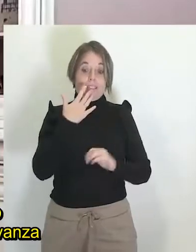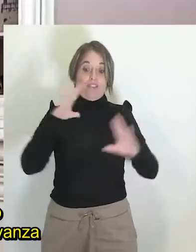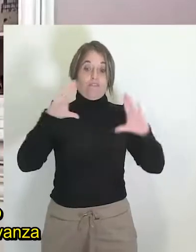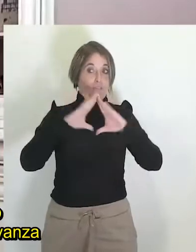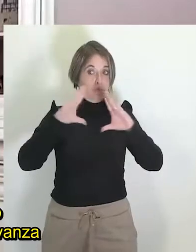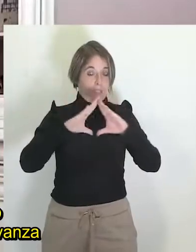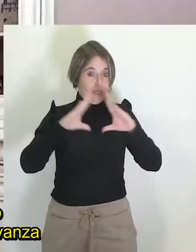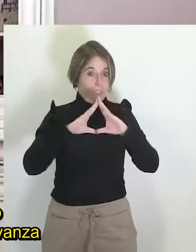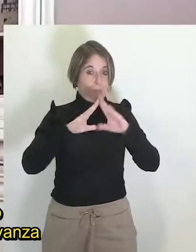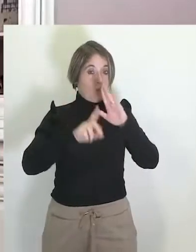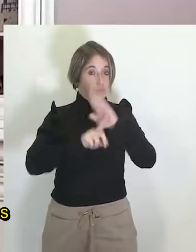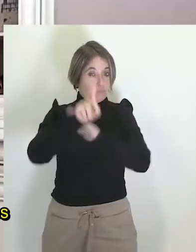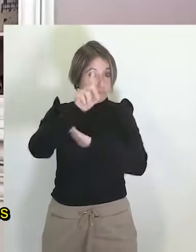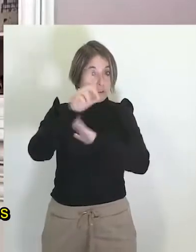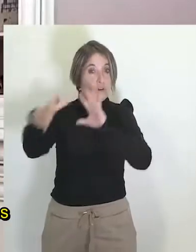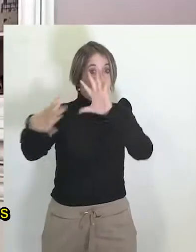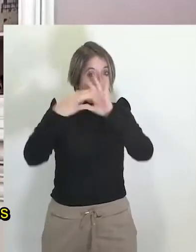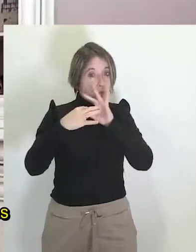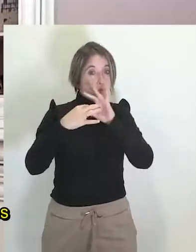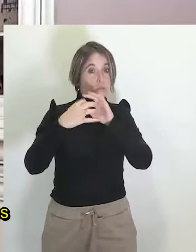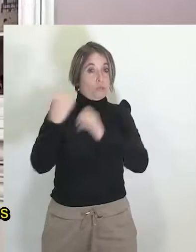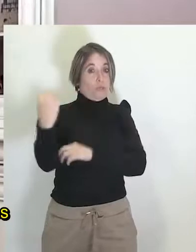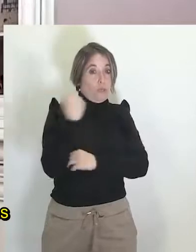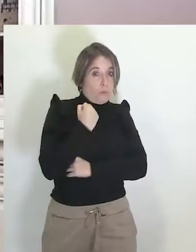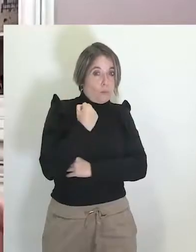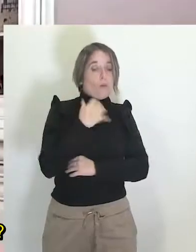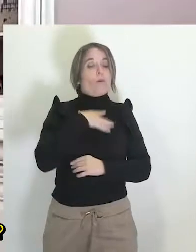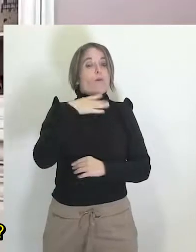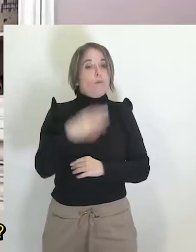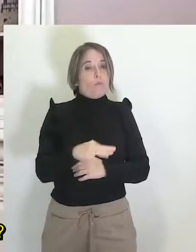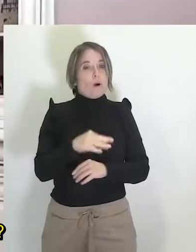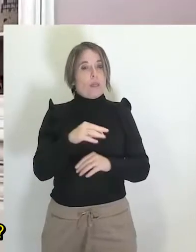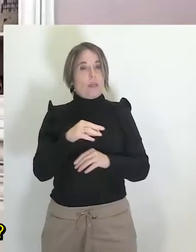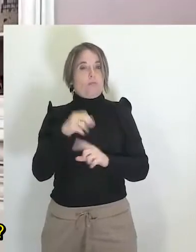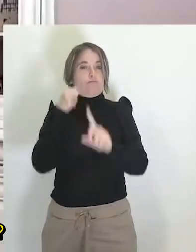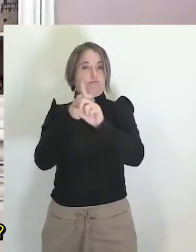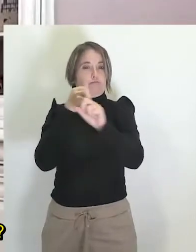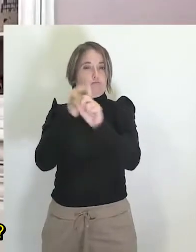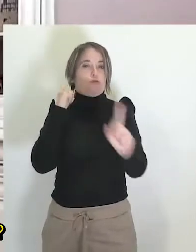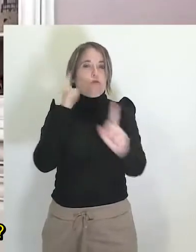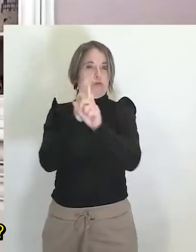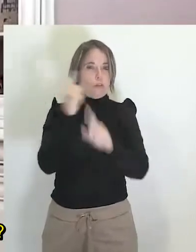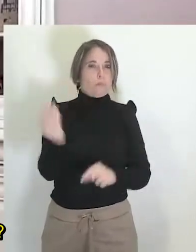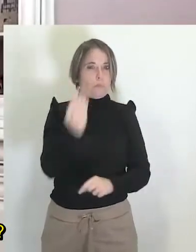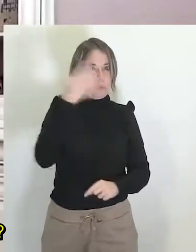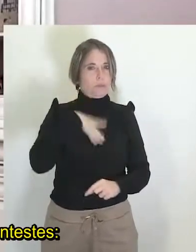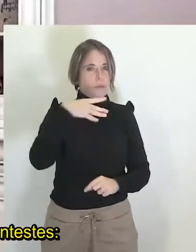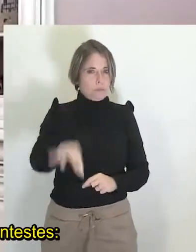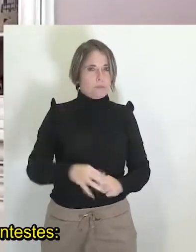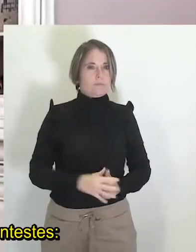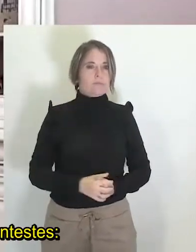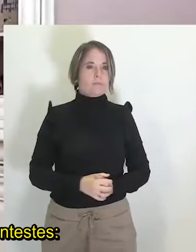desde el feminismo se avanza y se unen otros movimientos al feminismo, tal vez se le puede hacer mejor frente a la